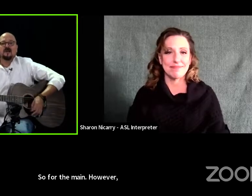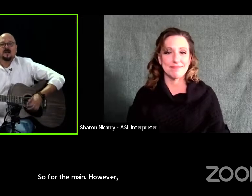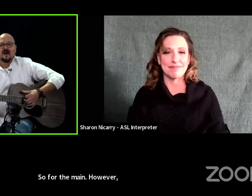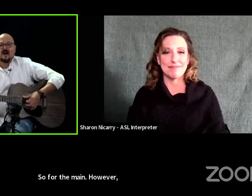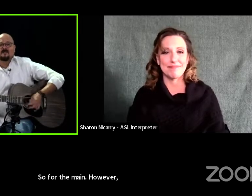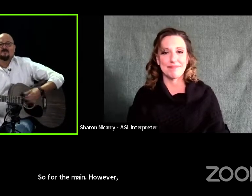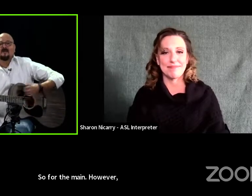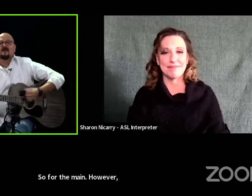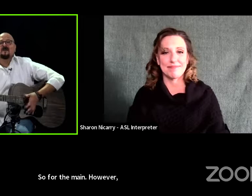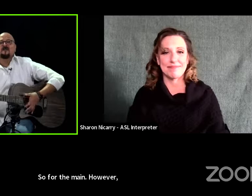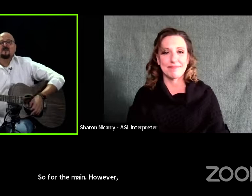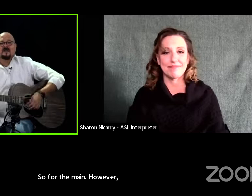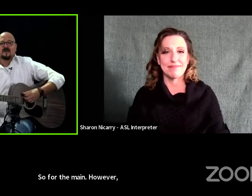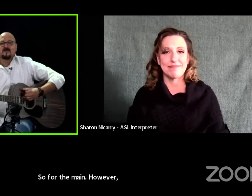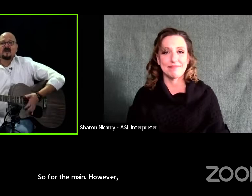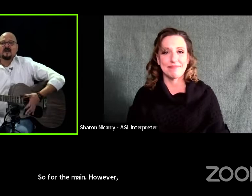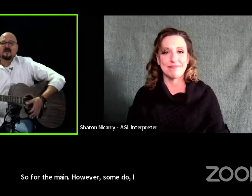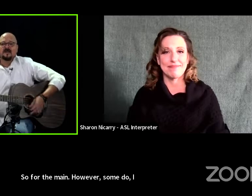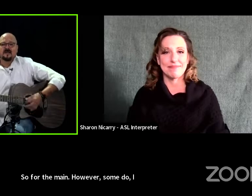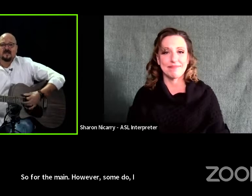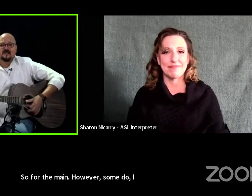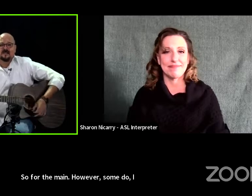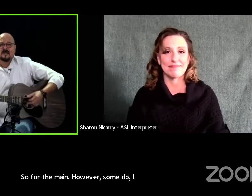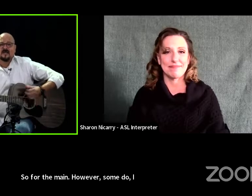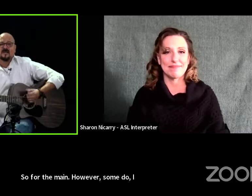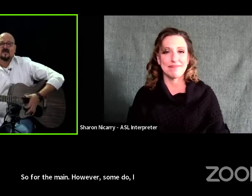abrazando al campo de mi